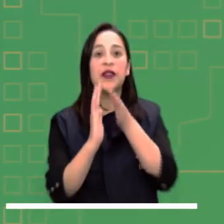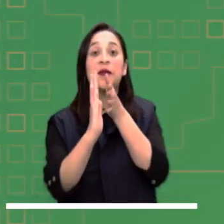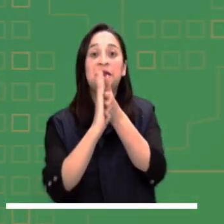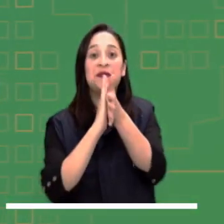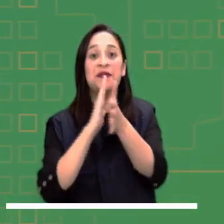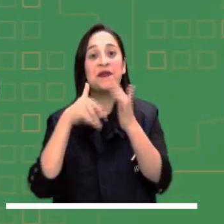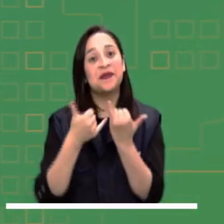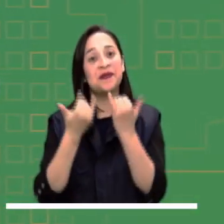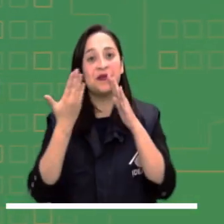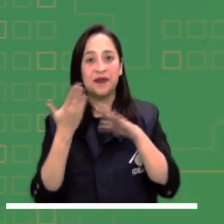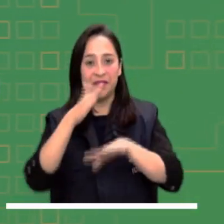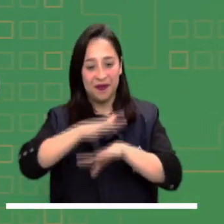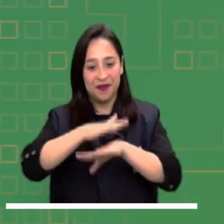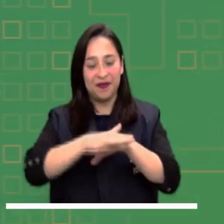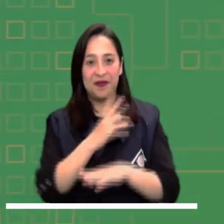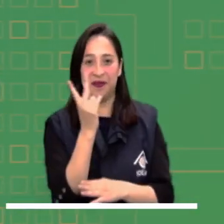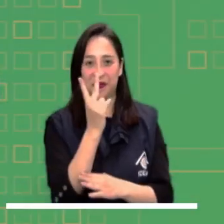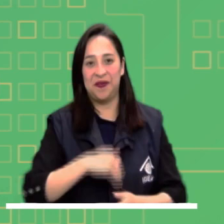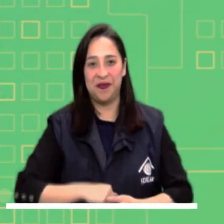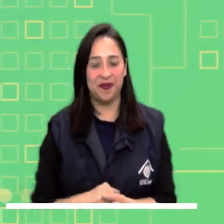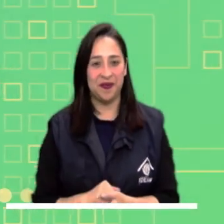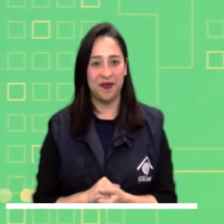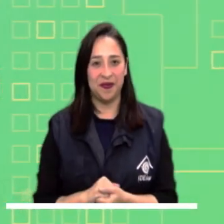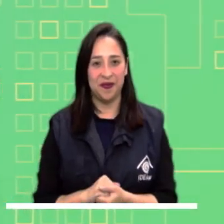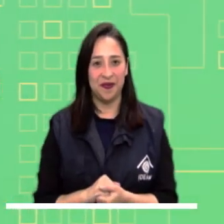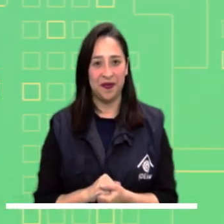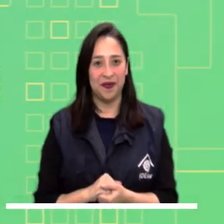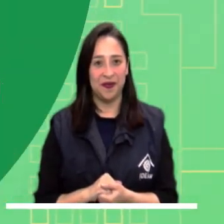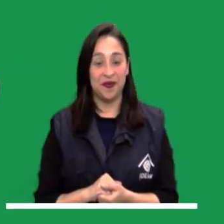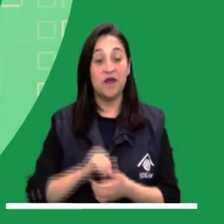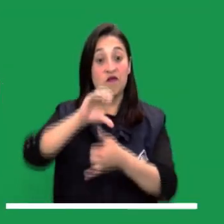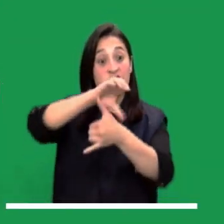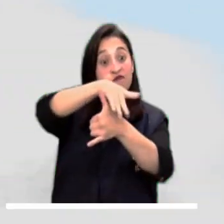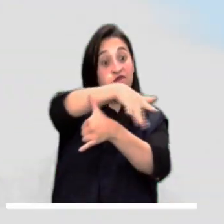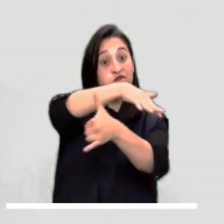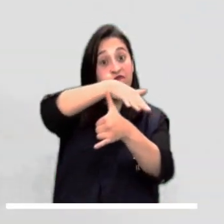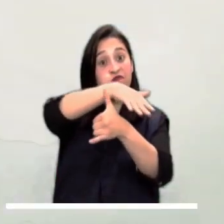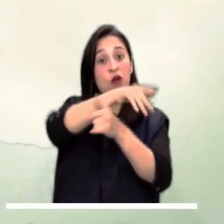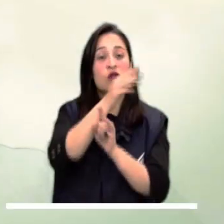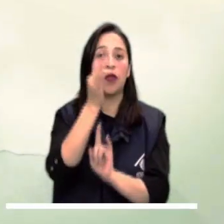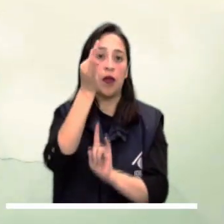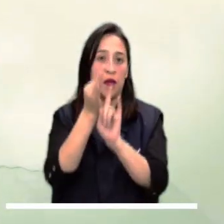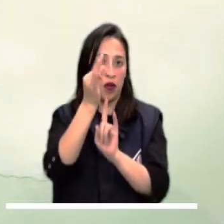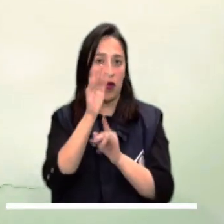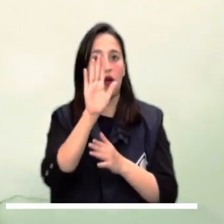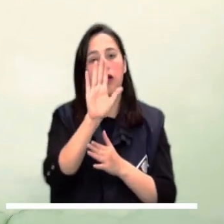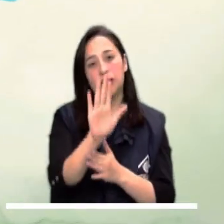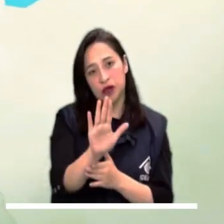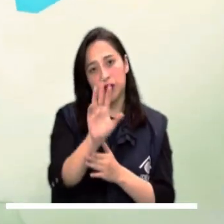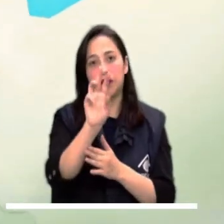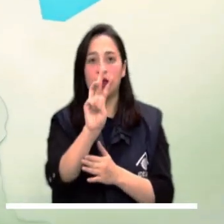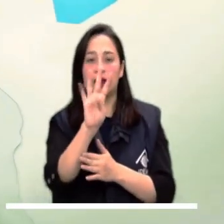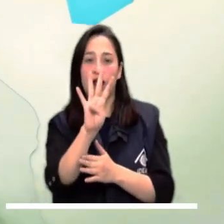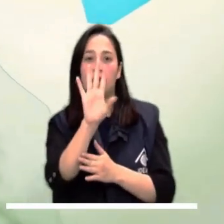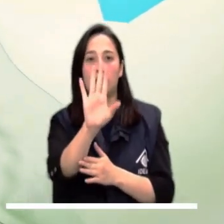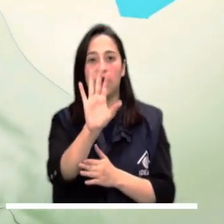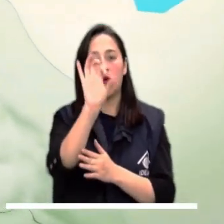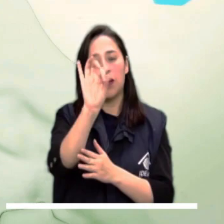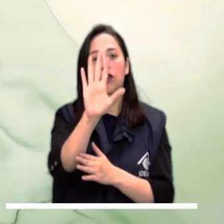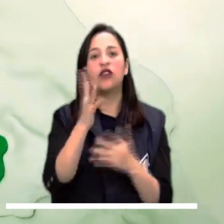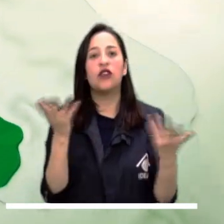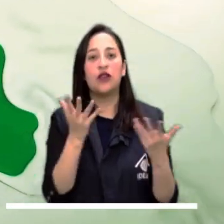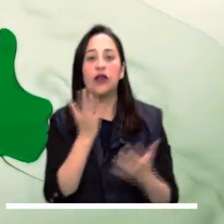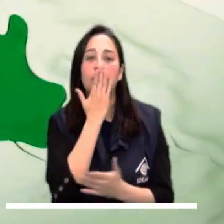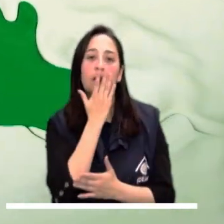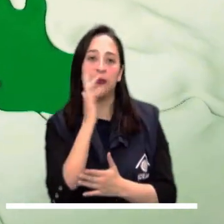Pronóstico del tiempo para la tarde de hoy, viernes. En el Caribe se anticipan temperaturas superiores a los 34 grados en